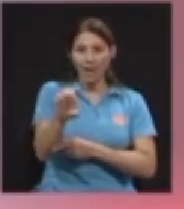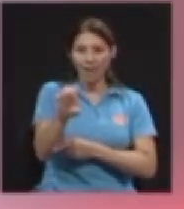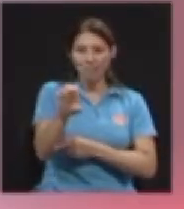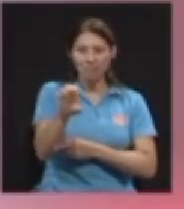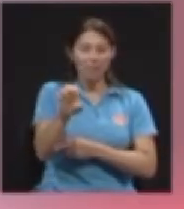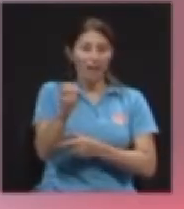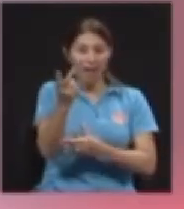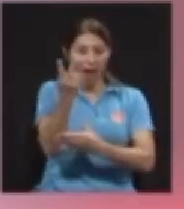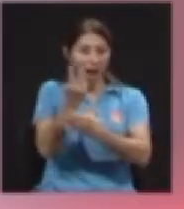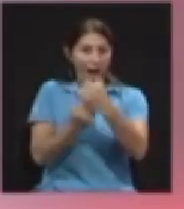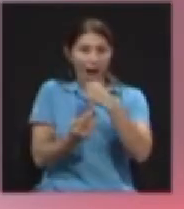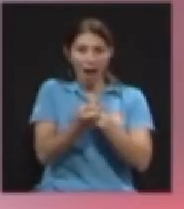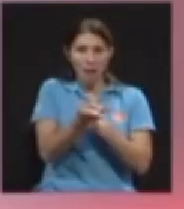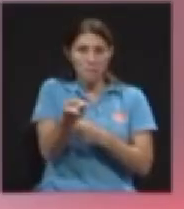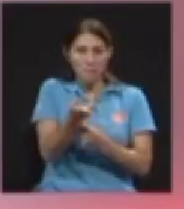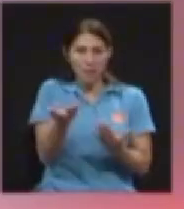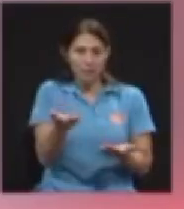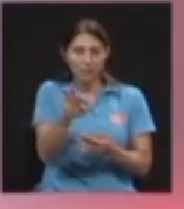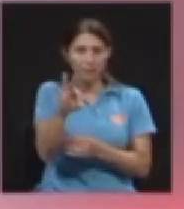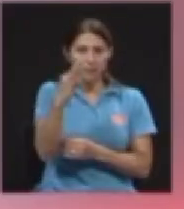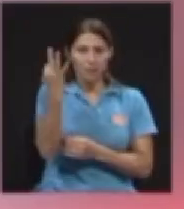más adecuada.